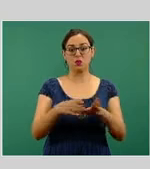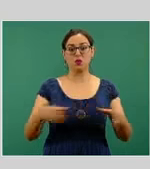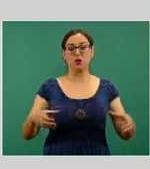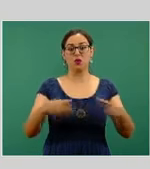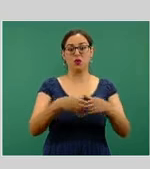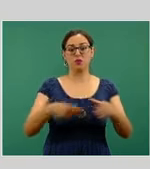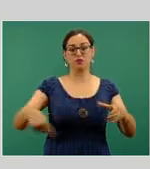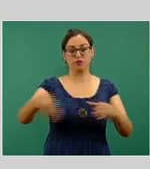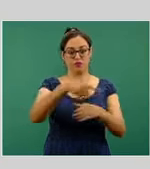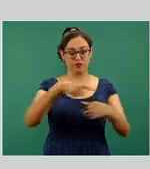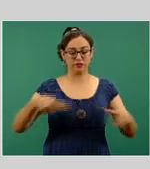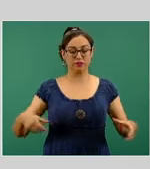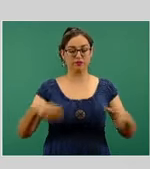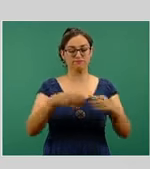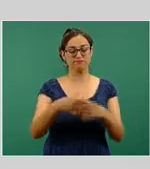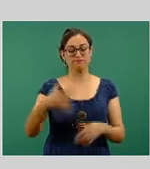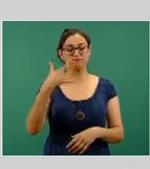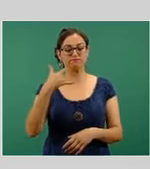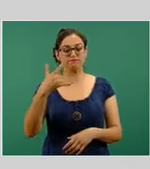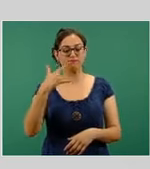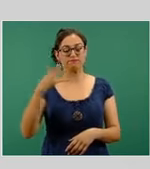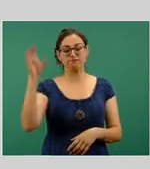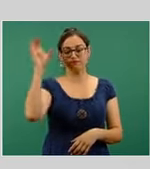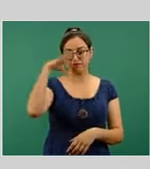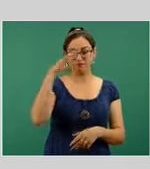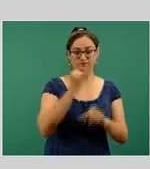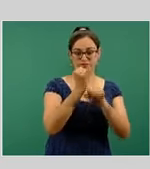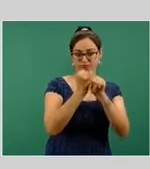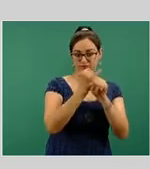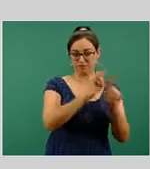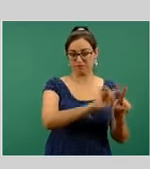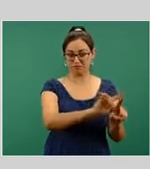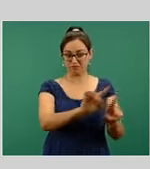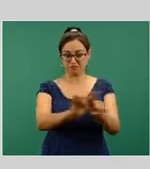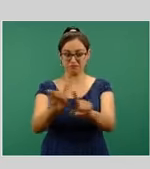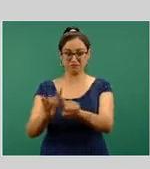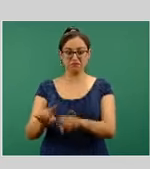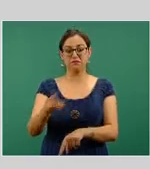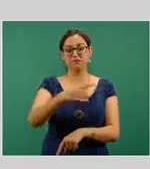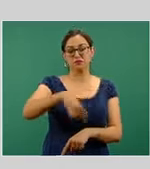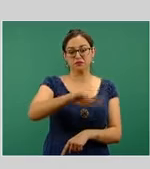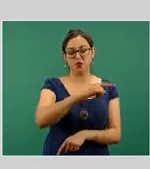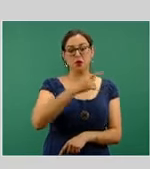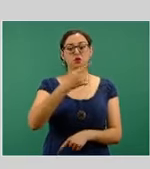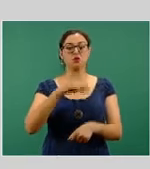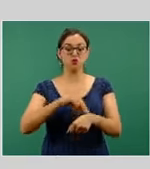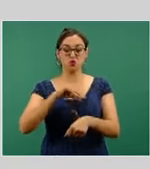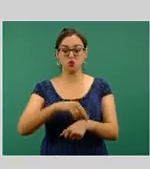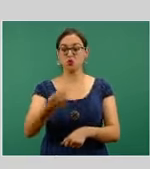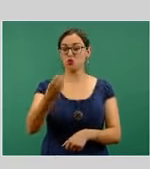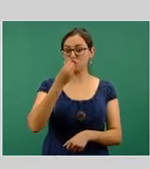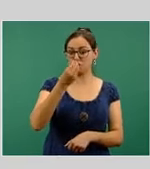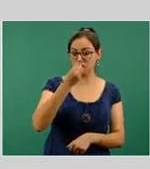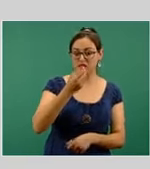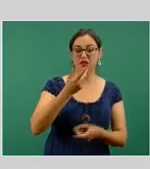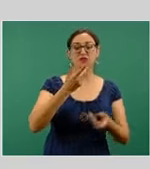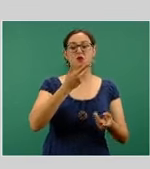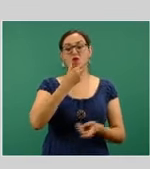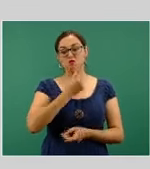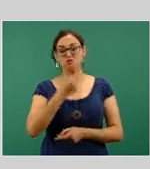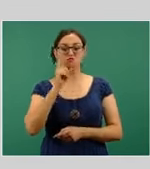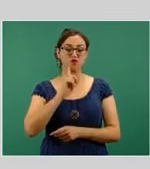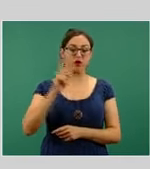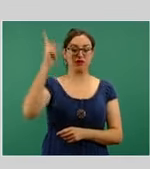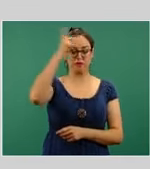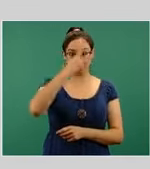académicos, investigadores, científicos, médicos y profesionales de la salud, nutriólogas, enfermeras, psicólogas, que han estado desde